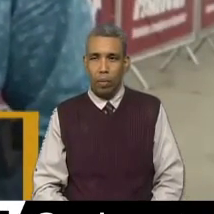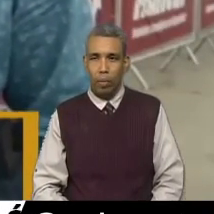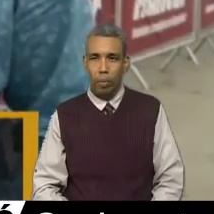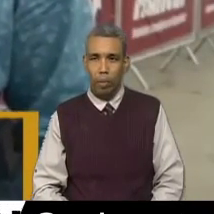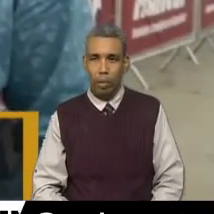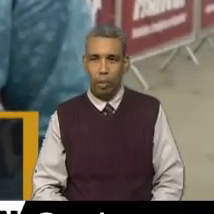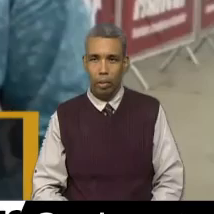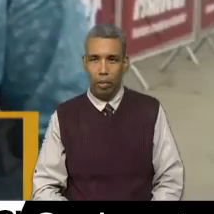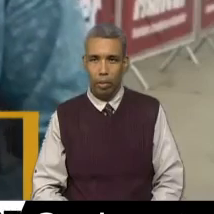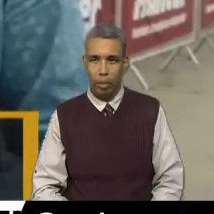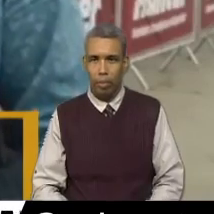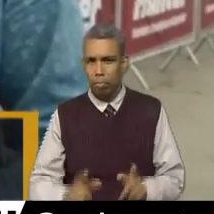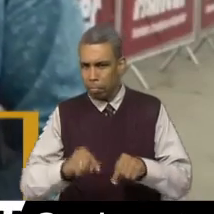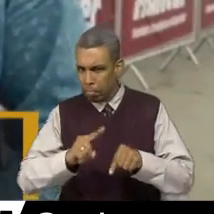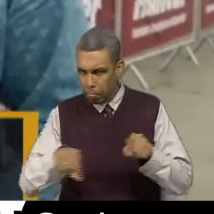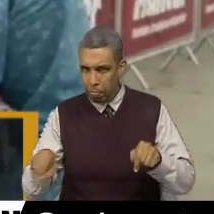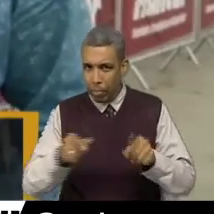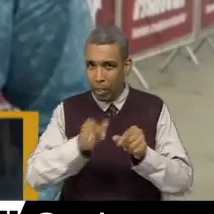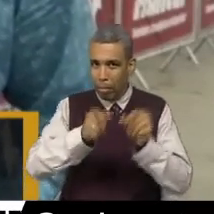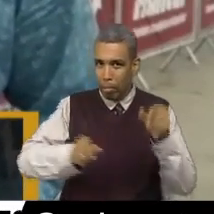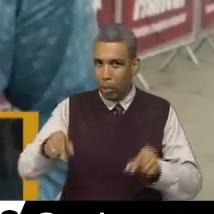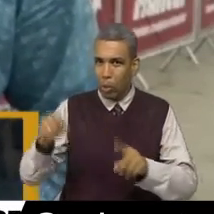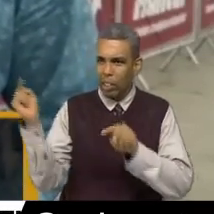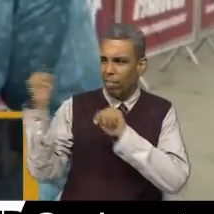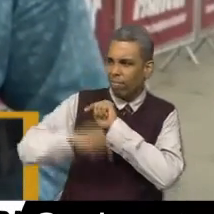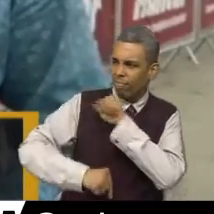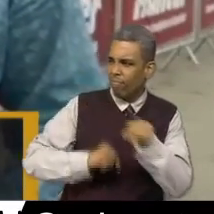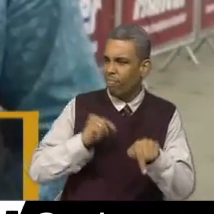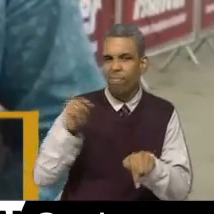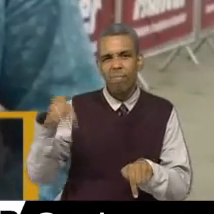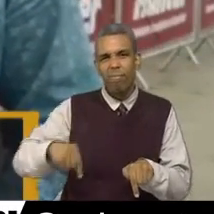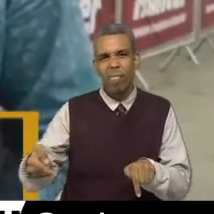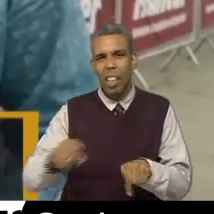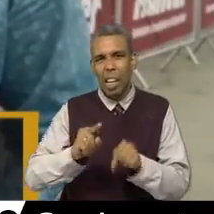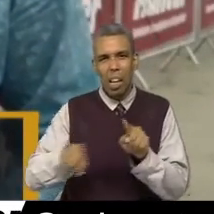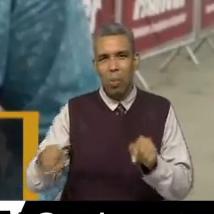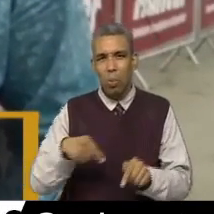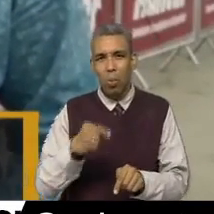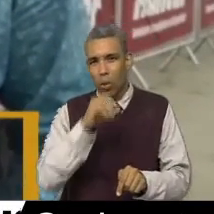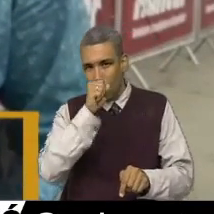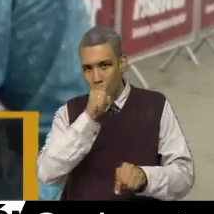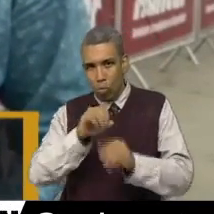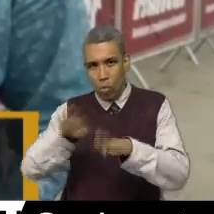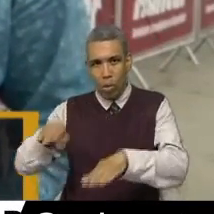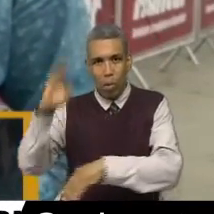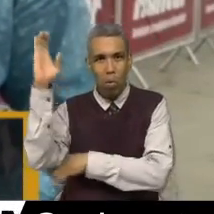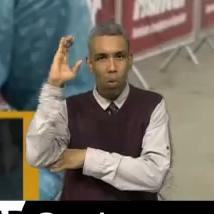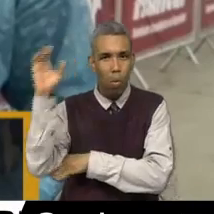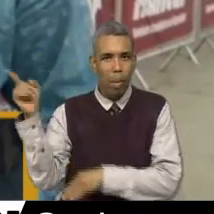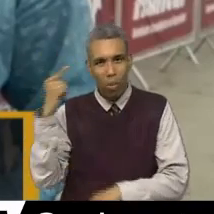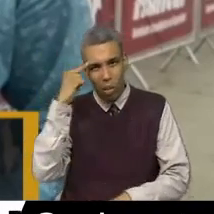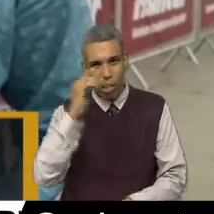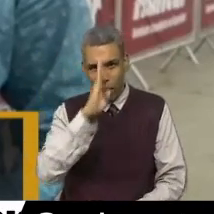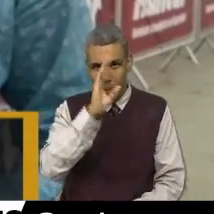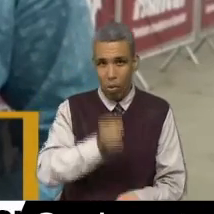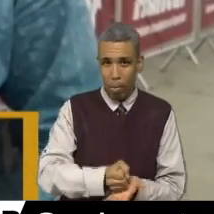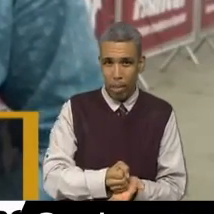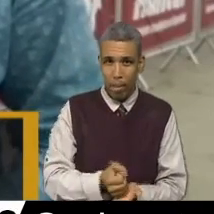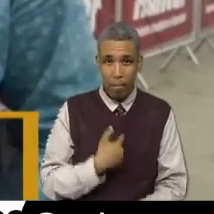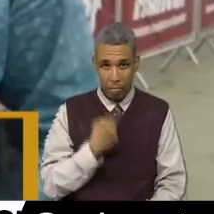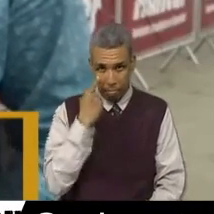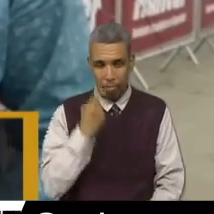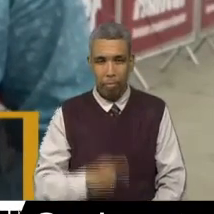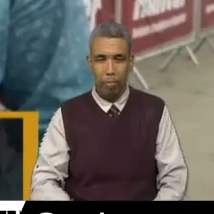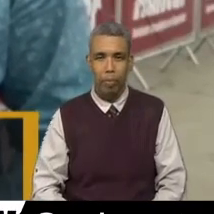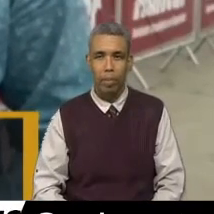con algunos de ellos hemos dialogado y les hemos preguntado qué piensan del partido en Lima frente a Perú. ¿Cómo enfrentar al seleccionado